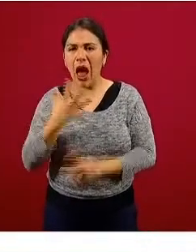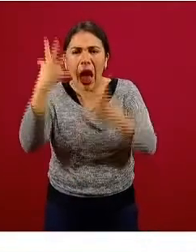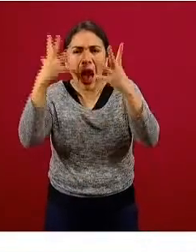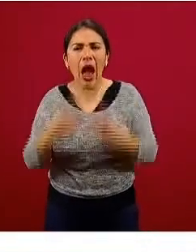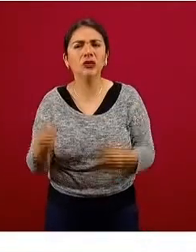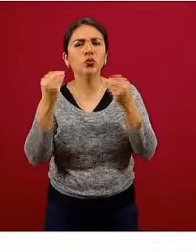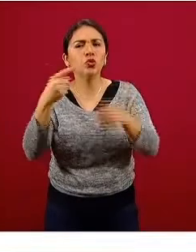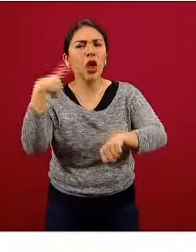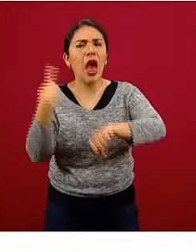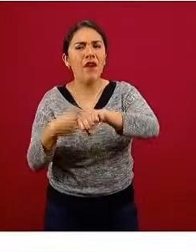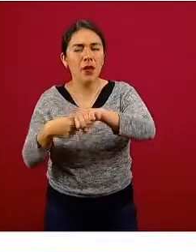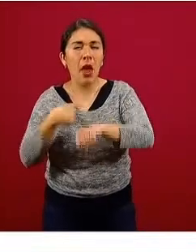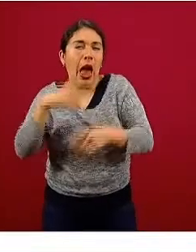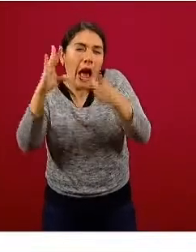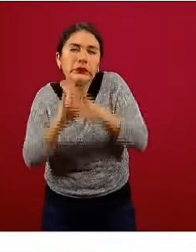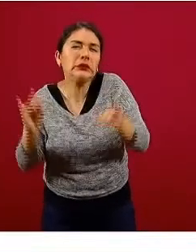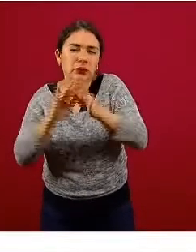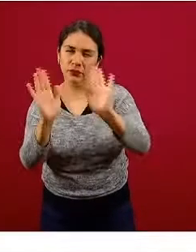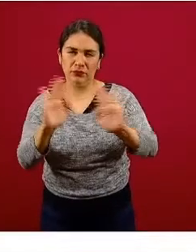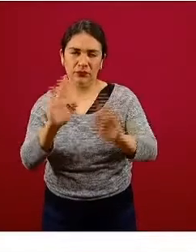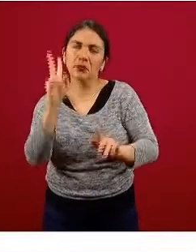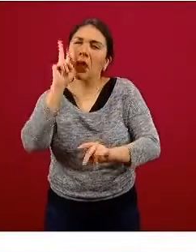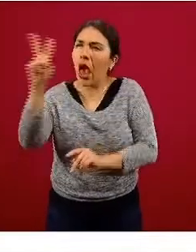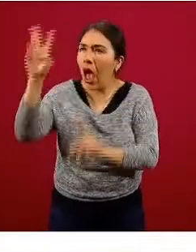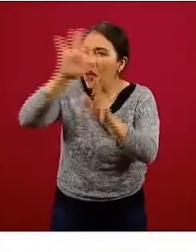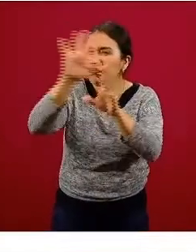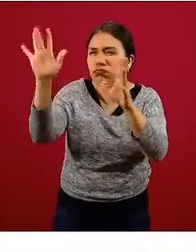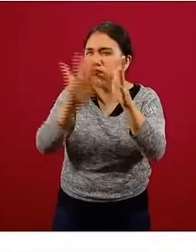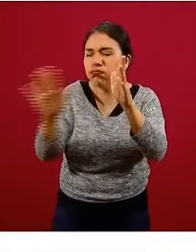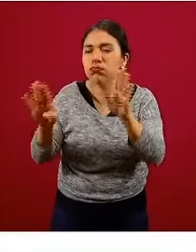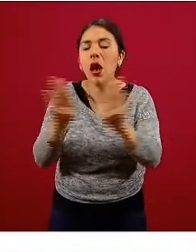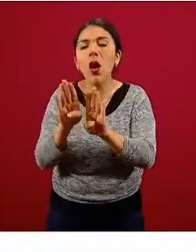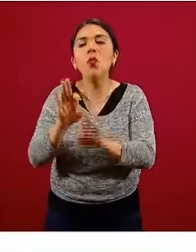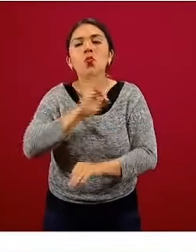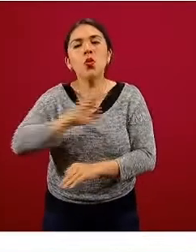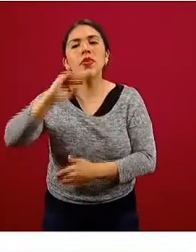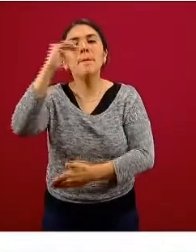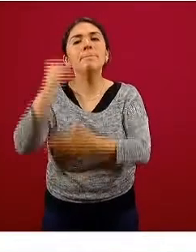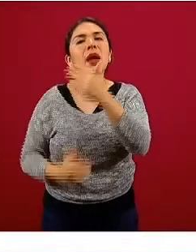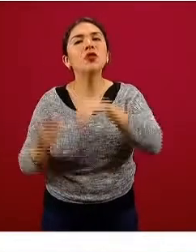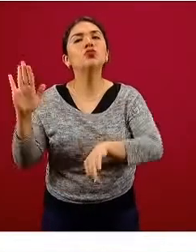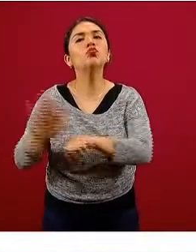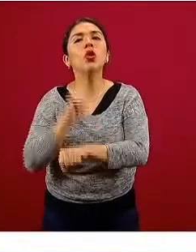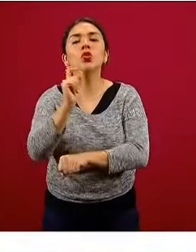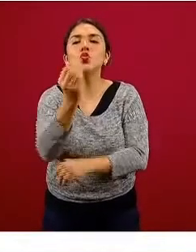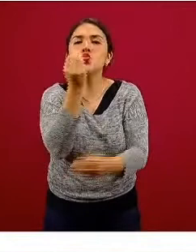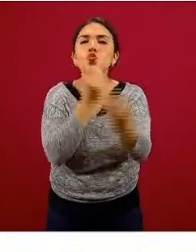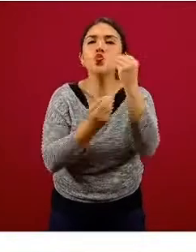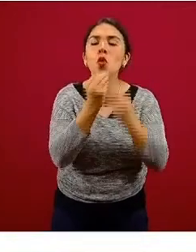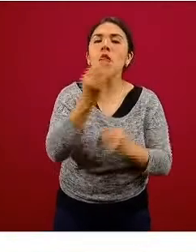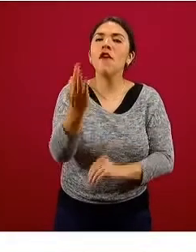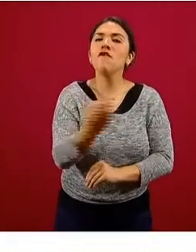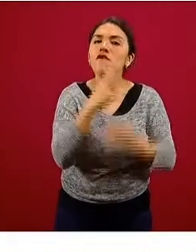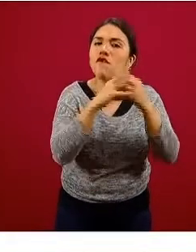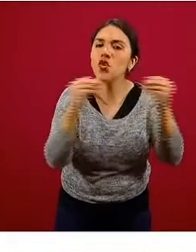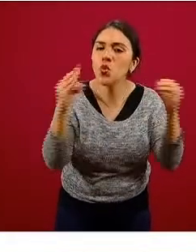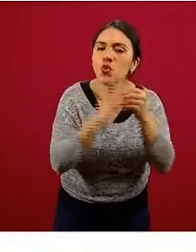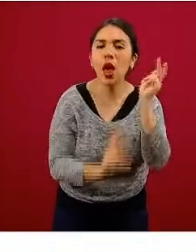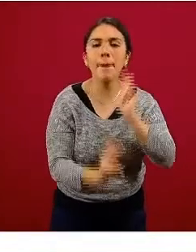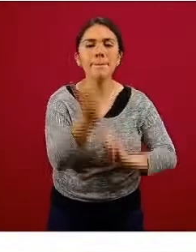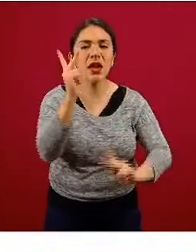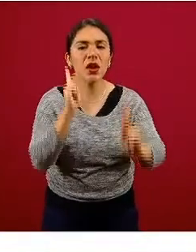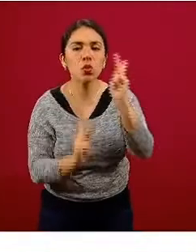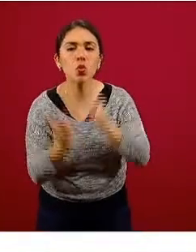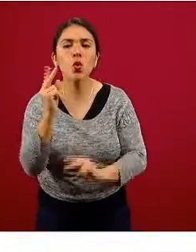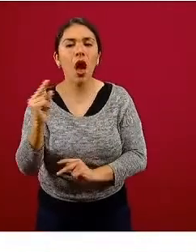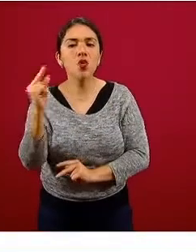muchas enfermedades, no me voy a detener en cada una de ellas, que disminuyen como resultado del consumo de frutas,